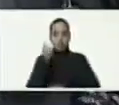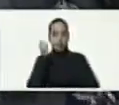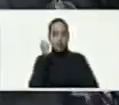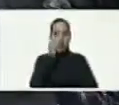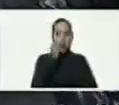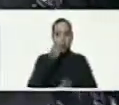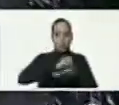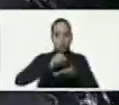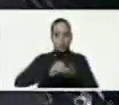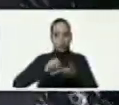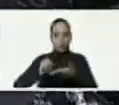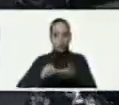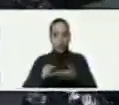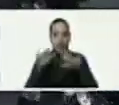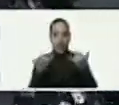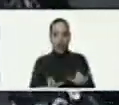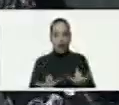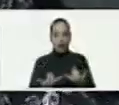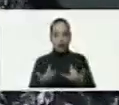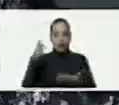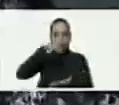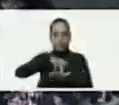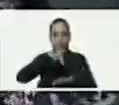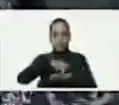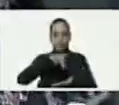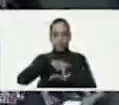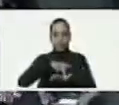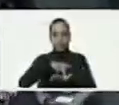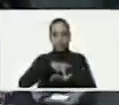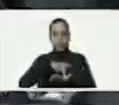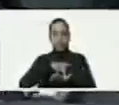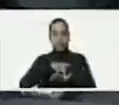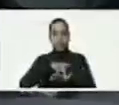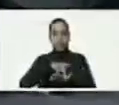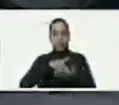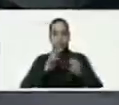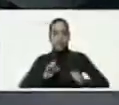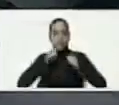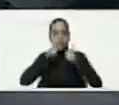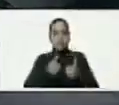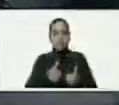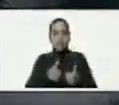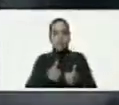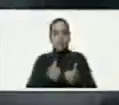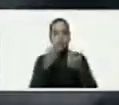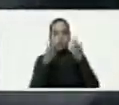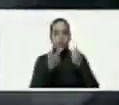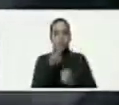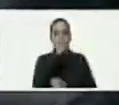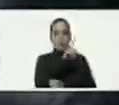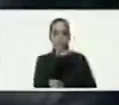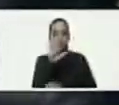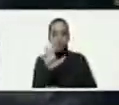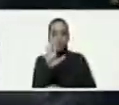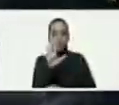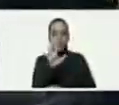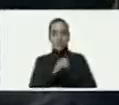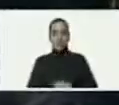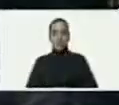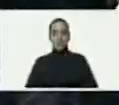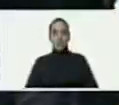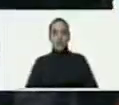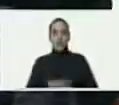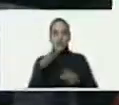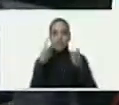editoras presentes en este arranque de la edición número 15 de la